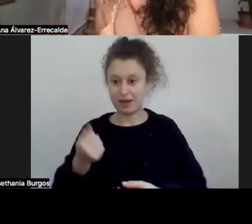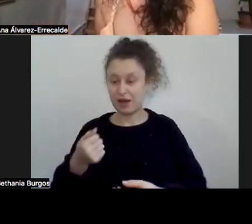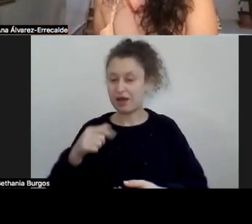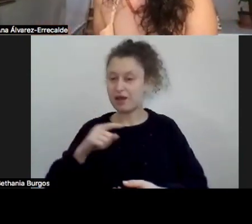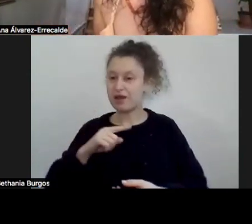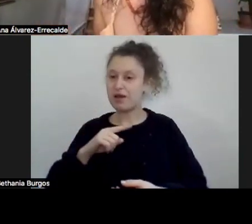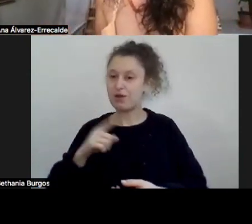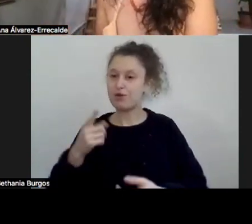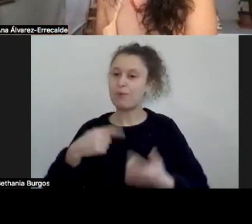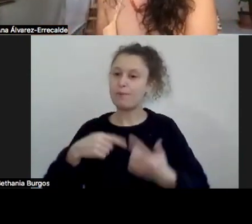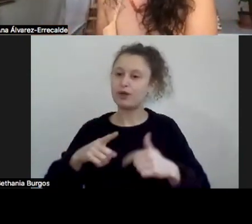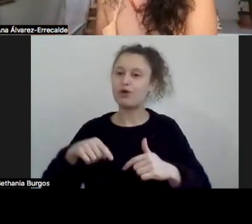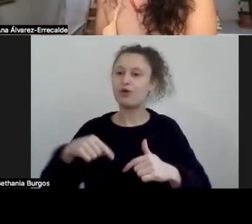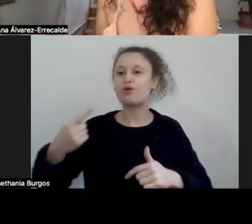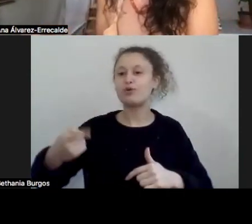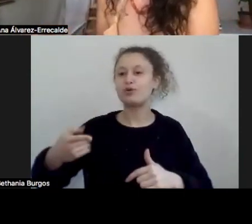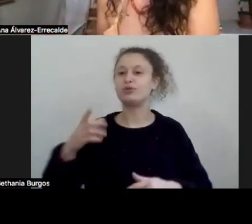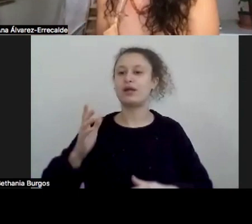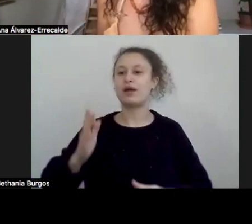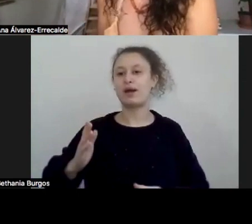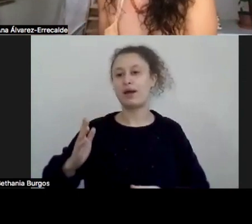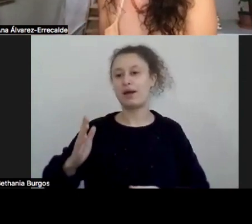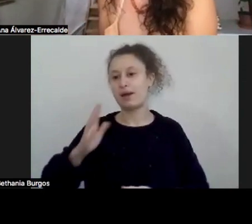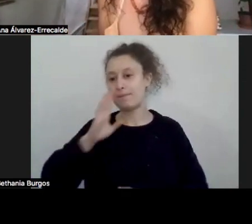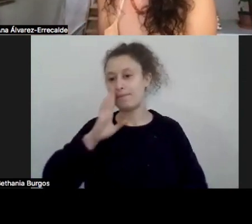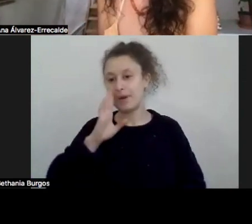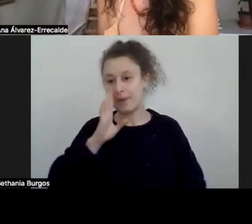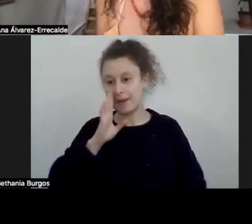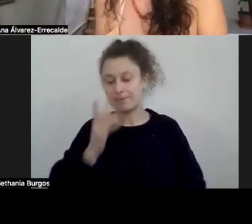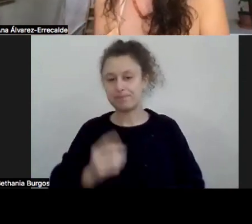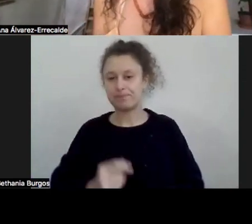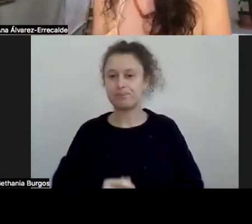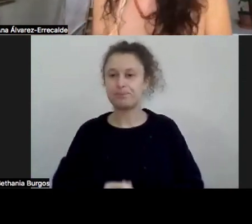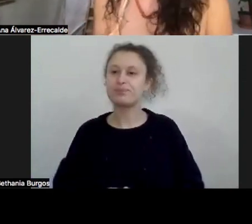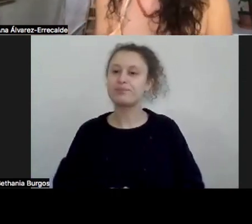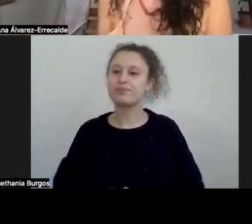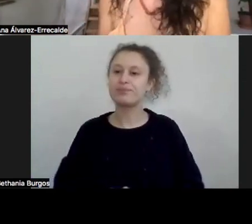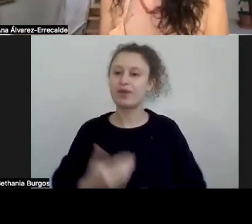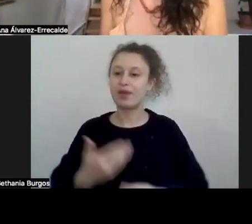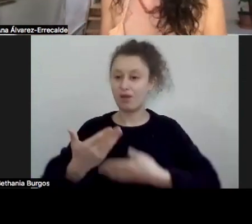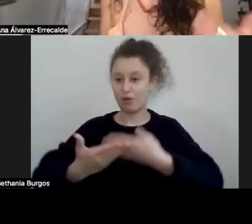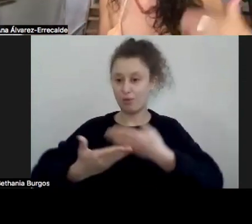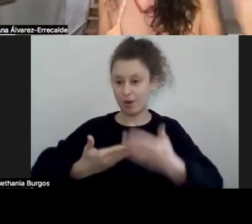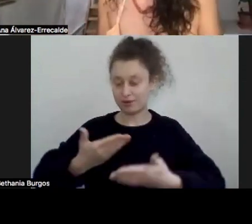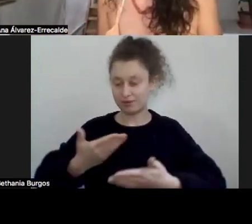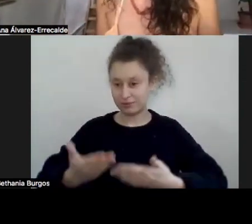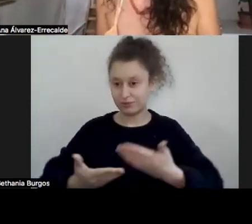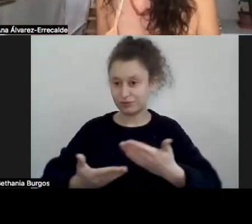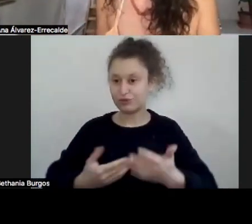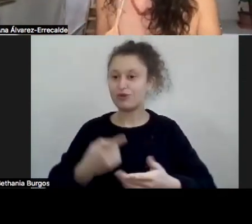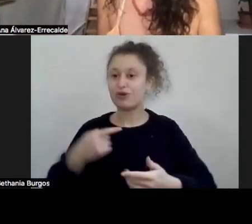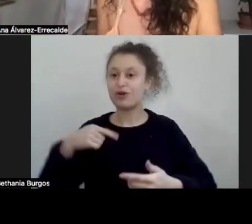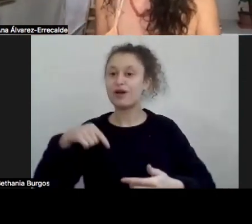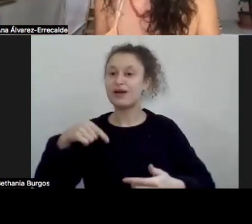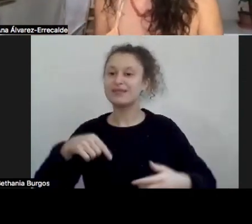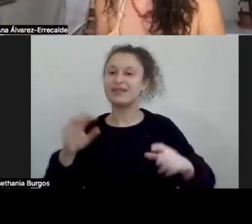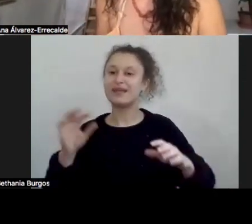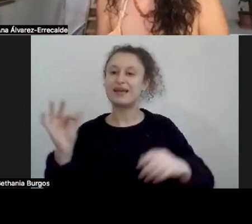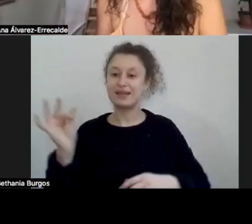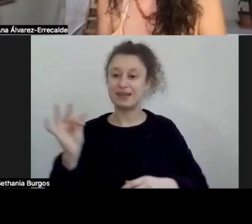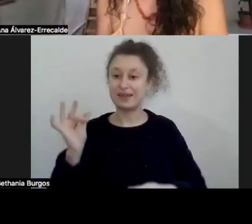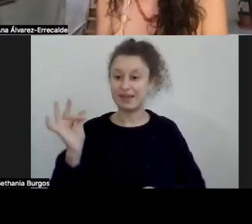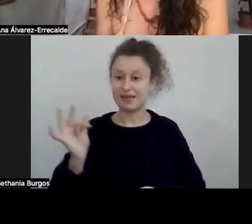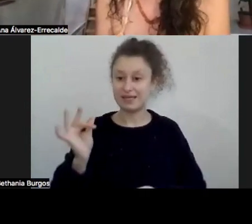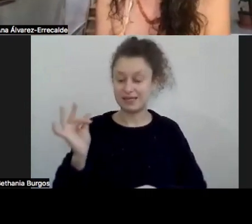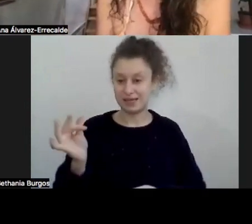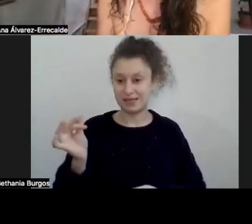de un taller de Emilia Ruiz, que está en Argentina, y una mamá que participó en ese taller en donde se leyó este libro, el